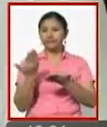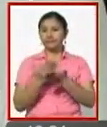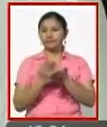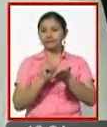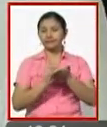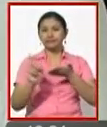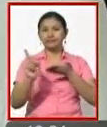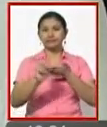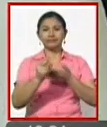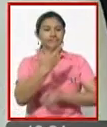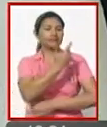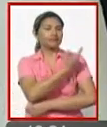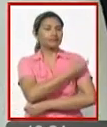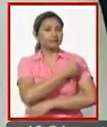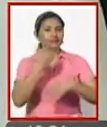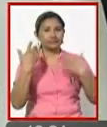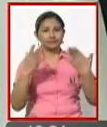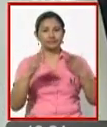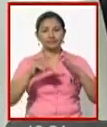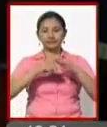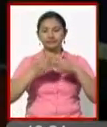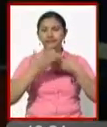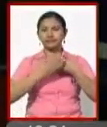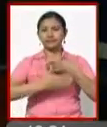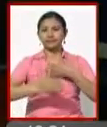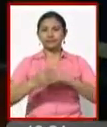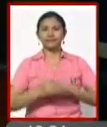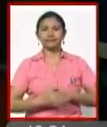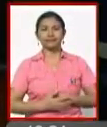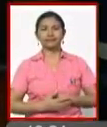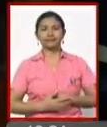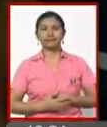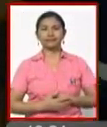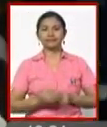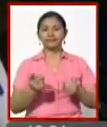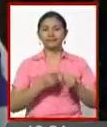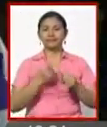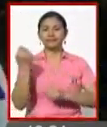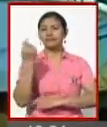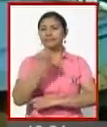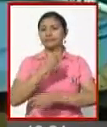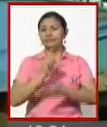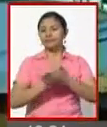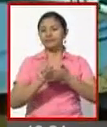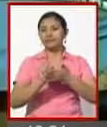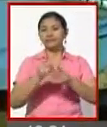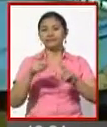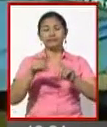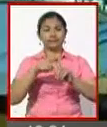de semana y bueno, la vacuna ya se iniciará campaña ya los primeros días de la siguiente semana. Los